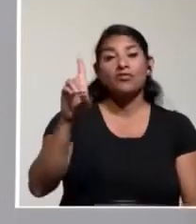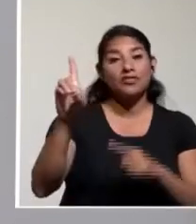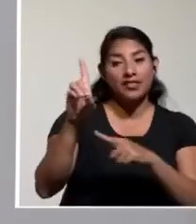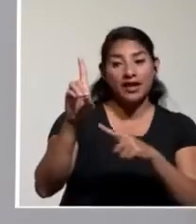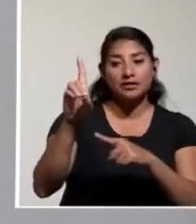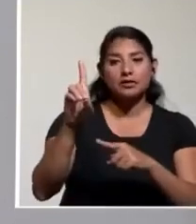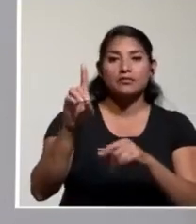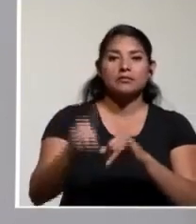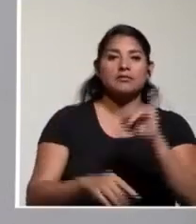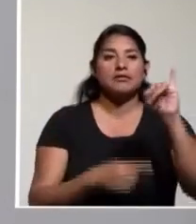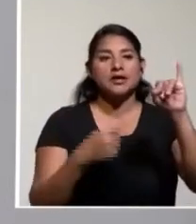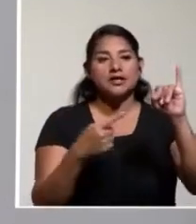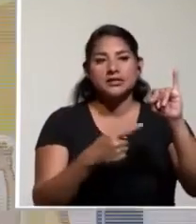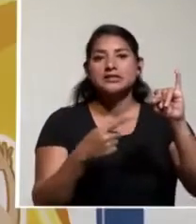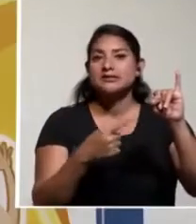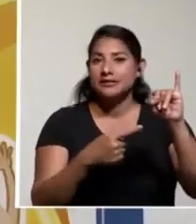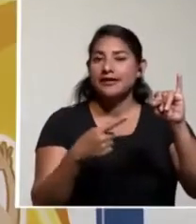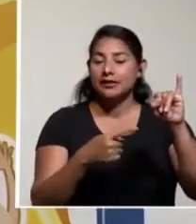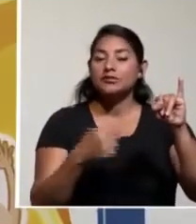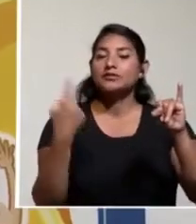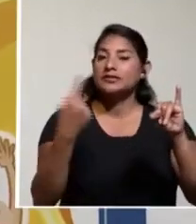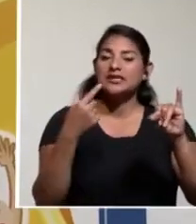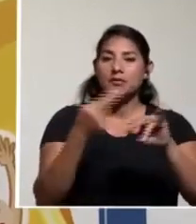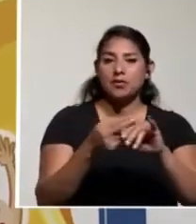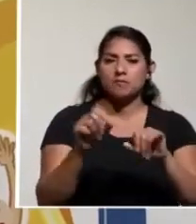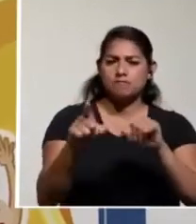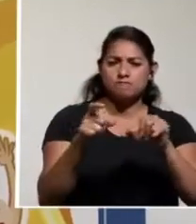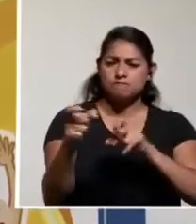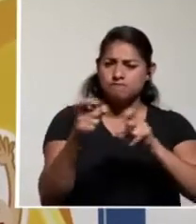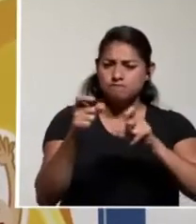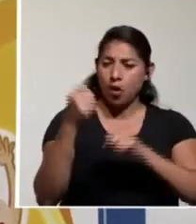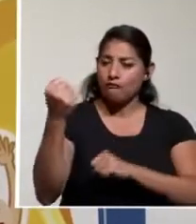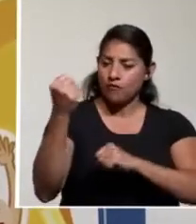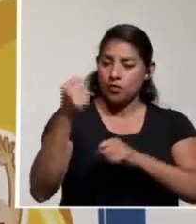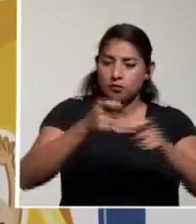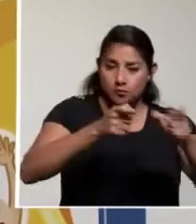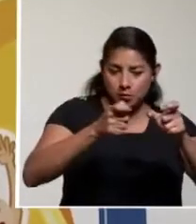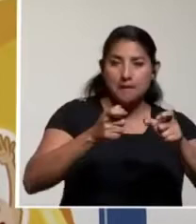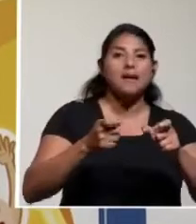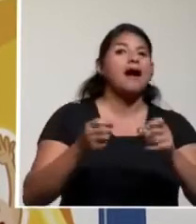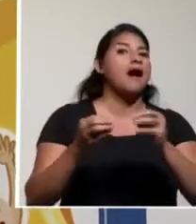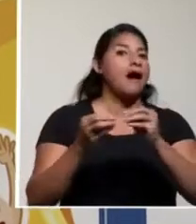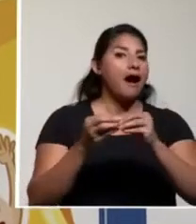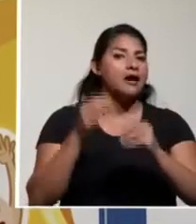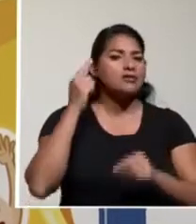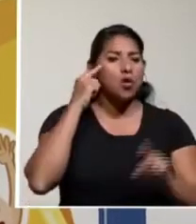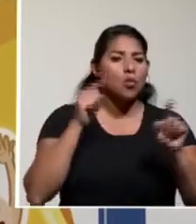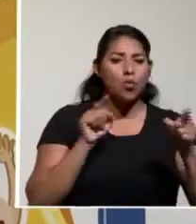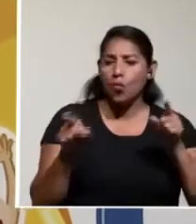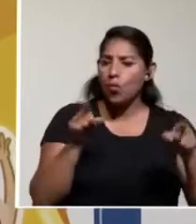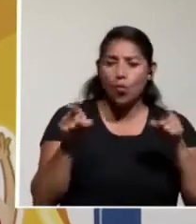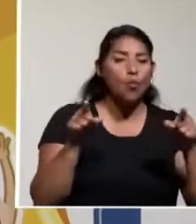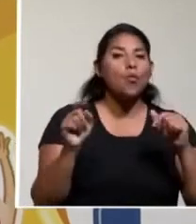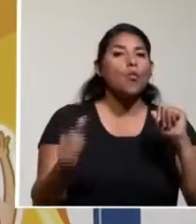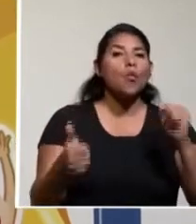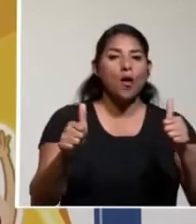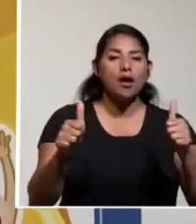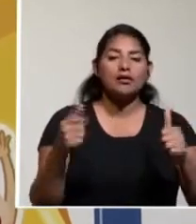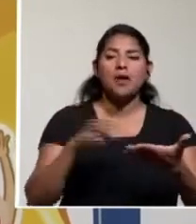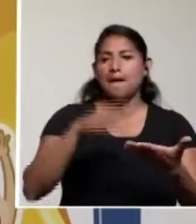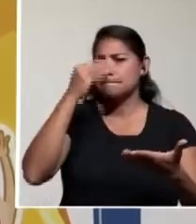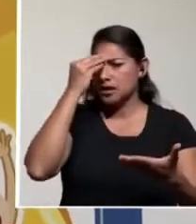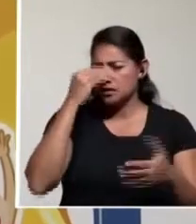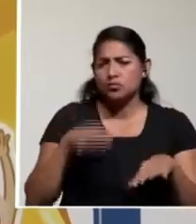derecho, uh-huh, y otro lado se llama izquierdo y siempre tenemos un lado que es más fuerte, que domina uh-huh más. Hay que reconocerlo. ¿De qué manera lo